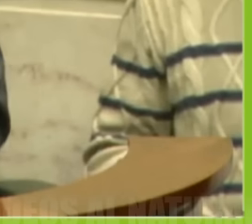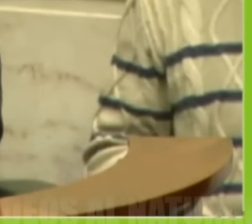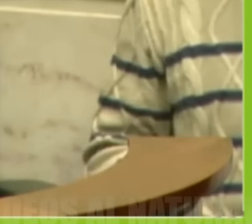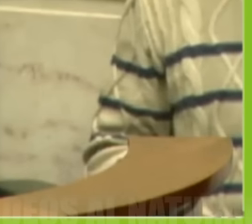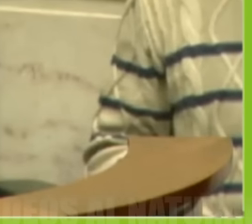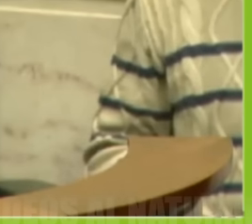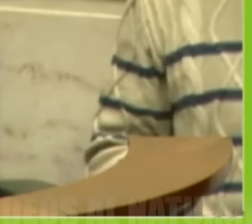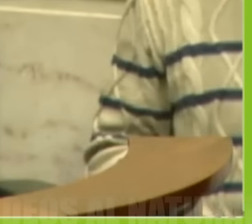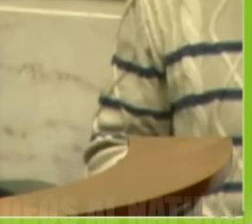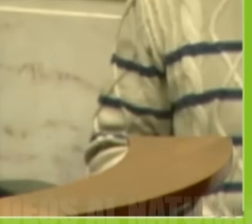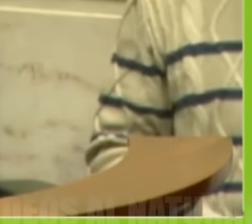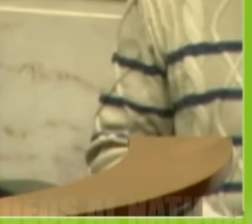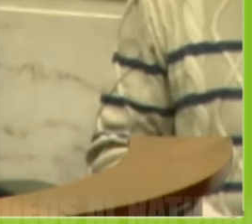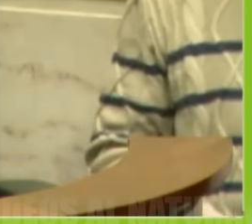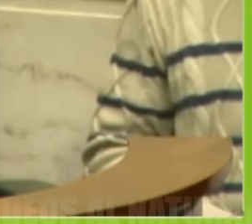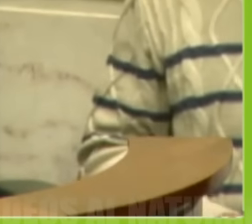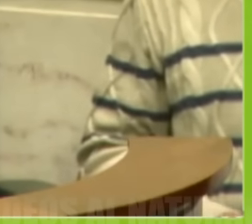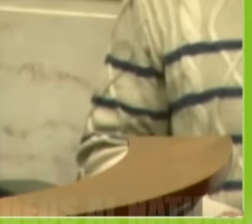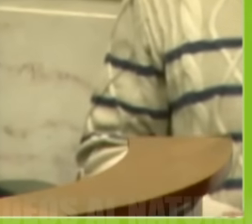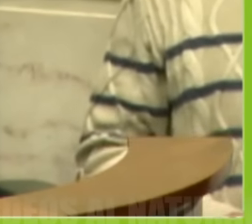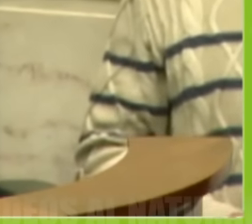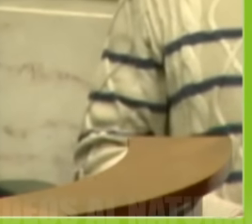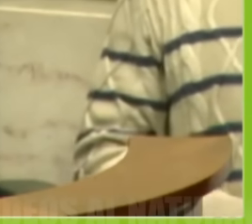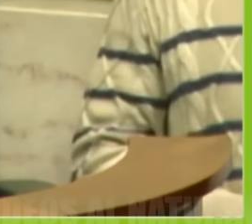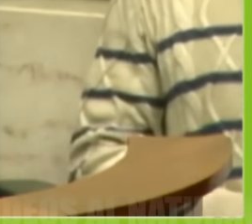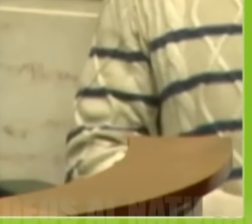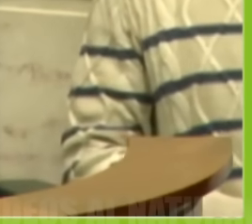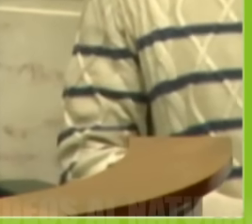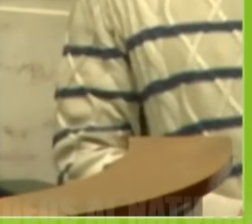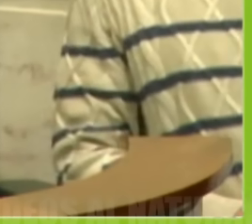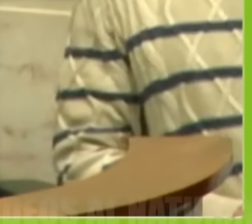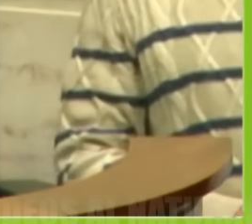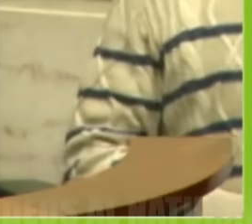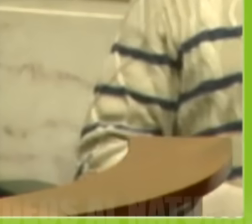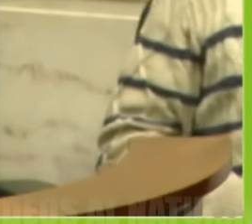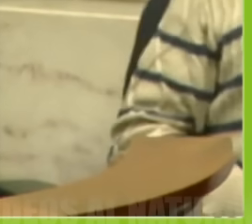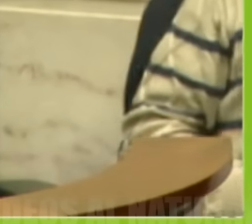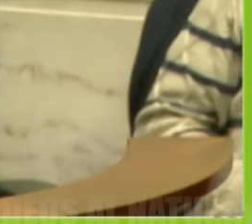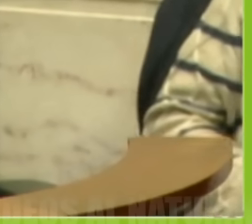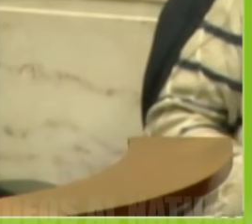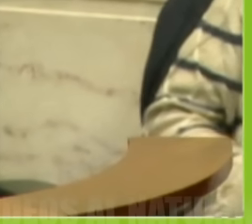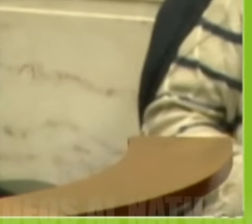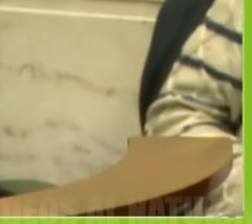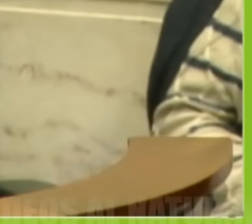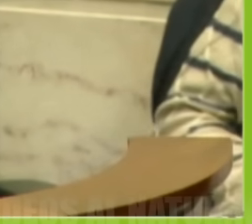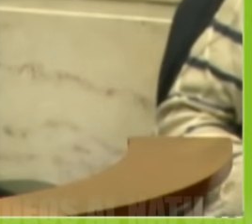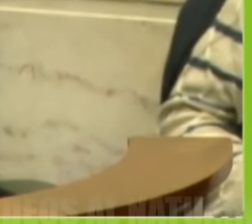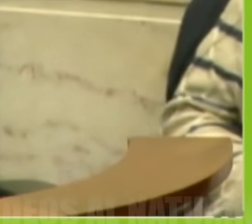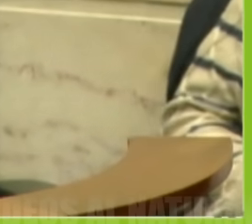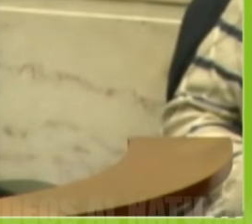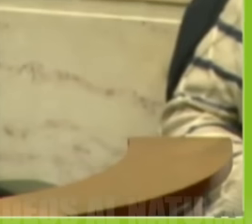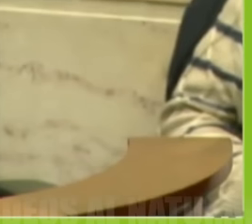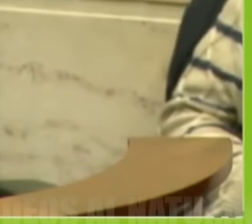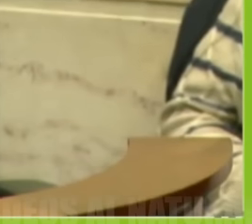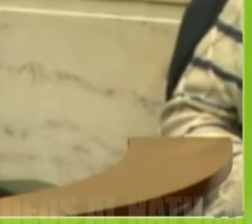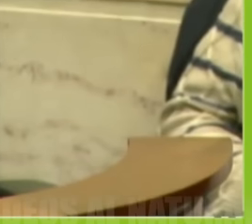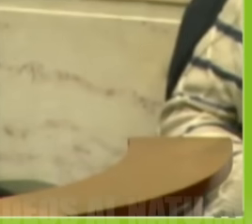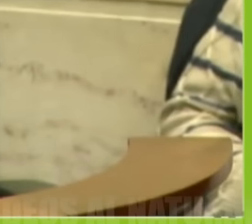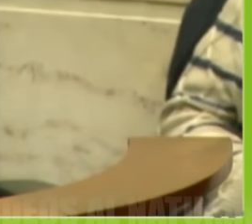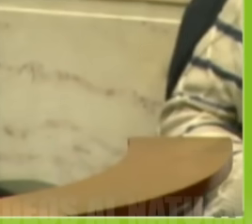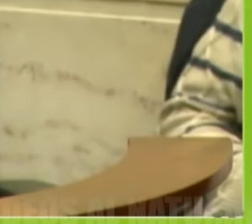de la jurisdicción ordinaria en Bucaramanga, el presidente de Colombia hace la siguiente